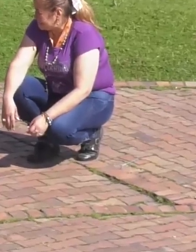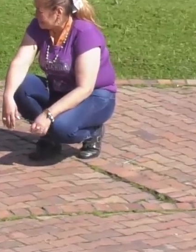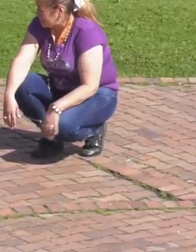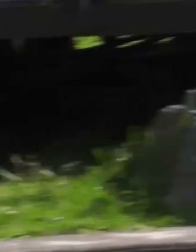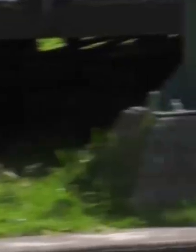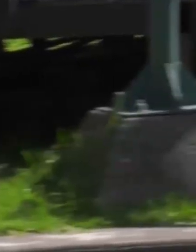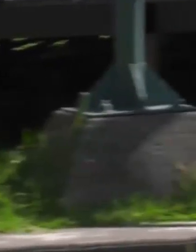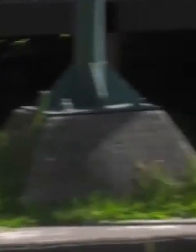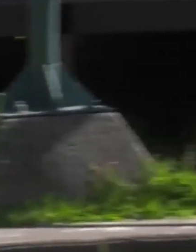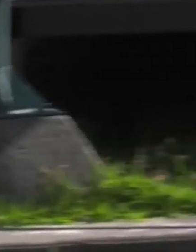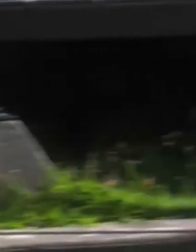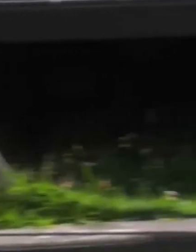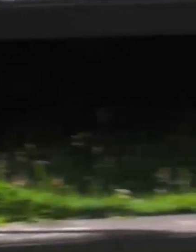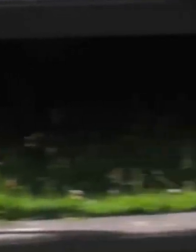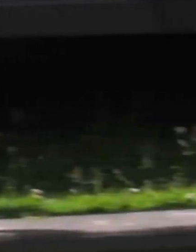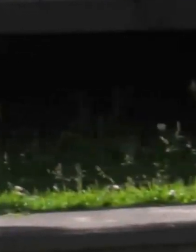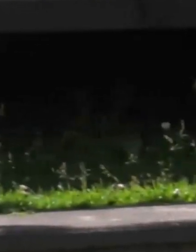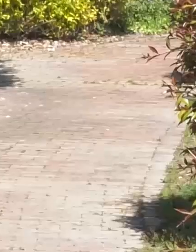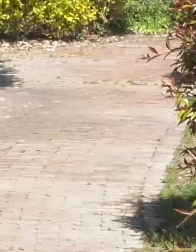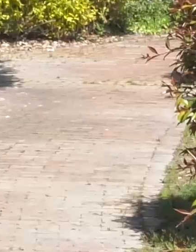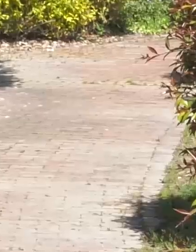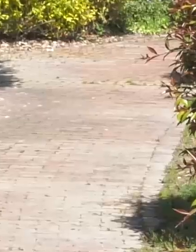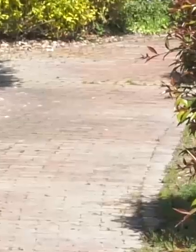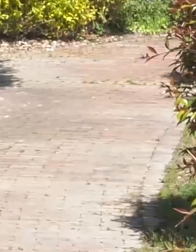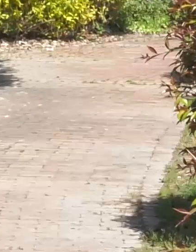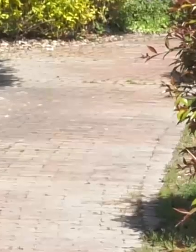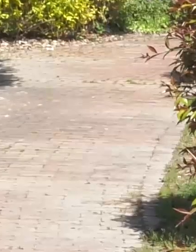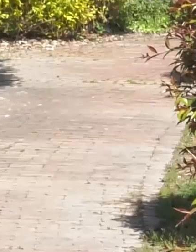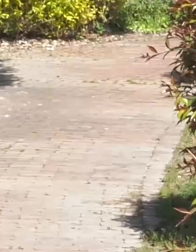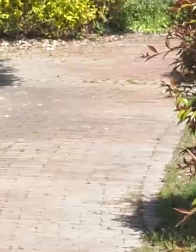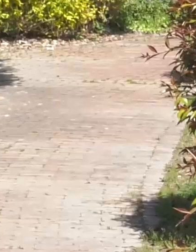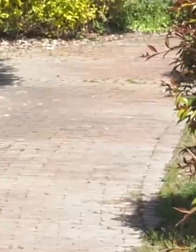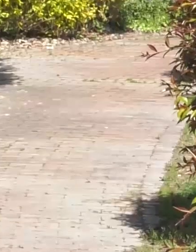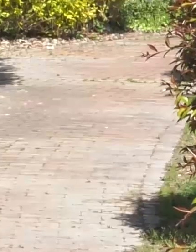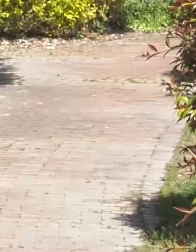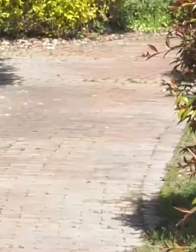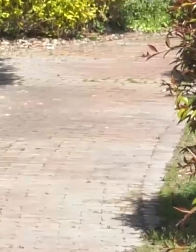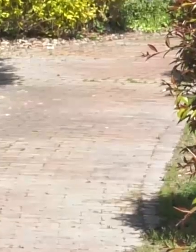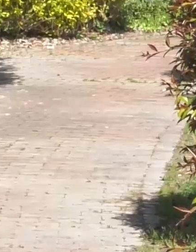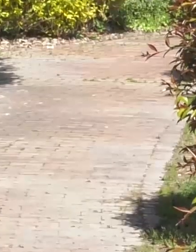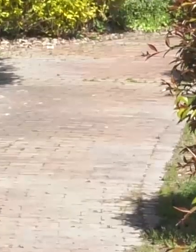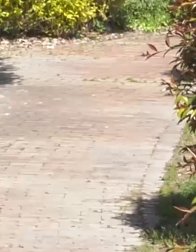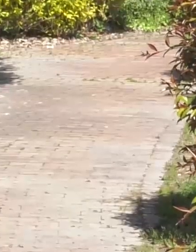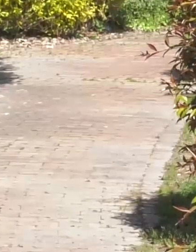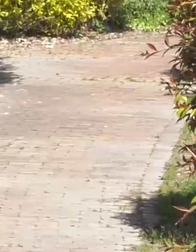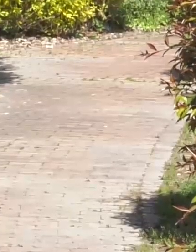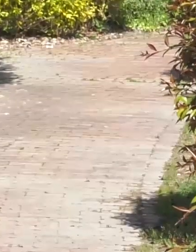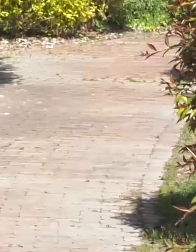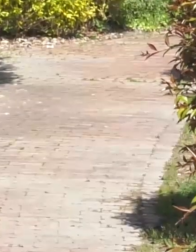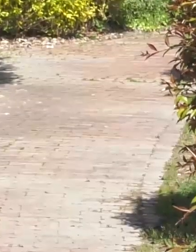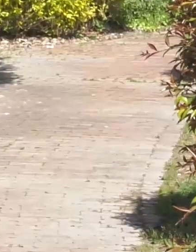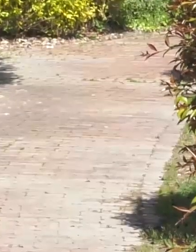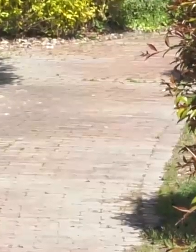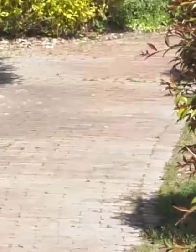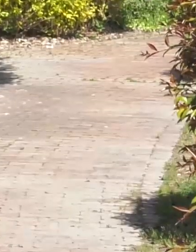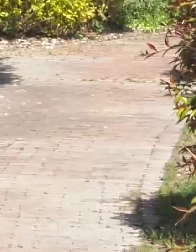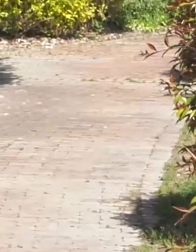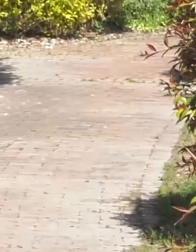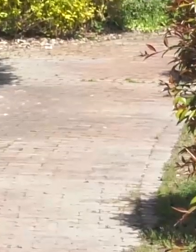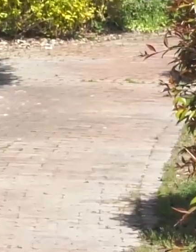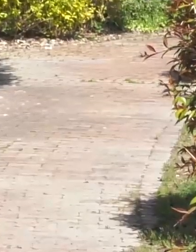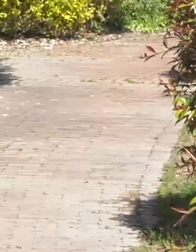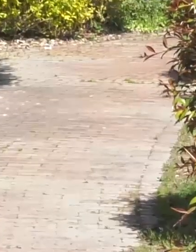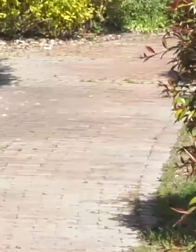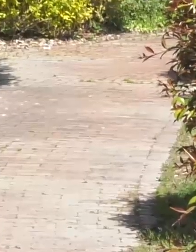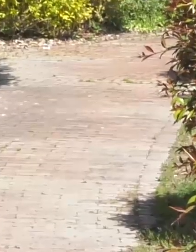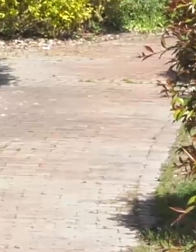los enseñan, los asocian a una sustancia que en este caso es los explosivos, para luego ellos salir a un